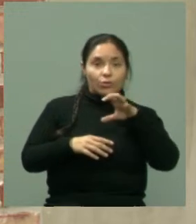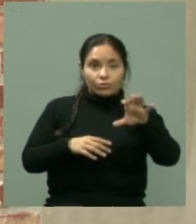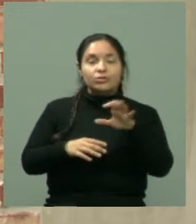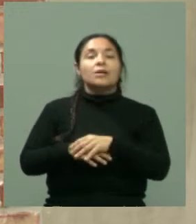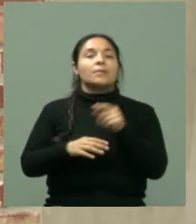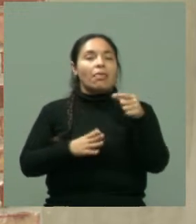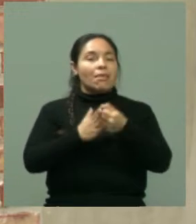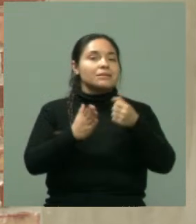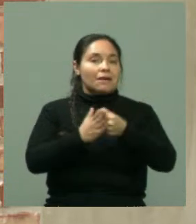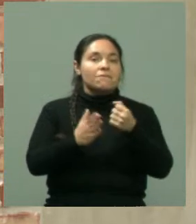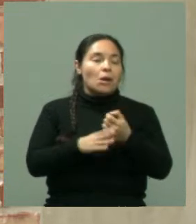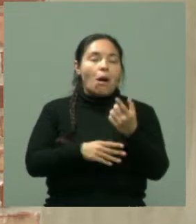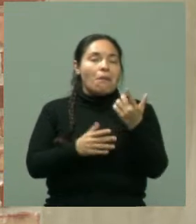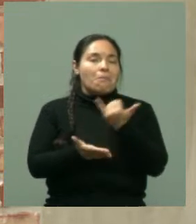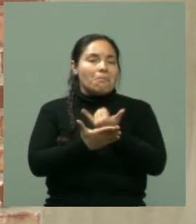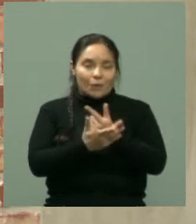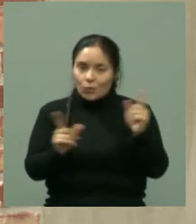tema del